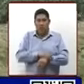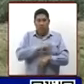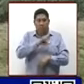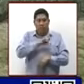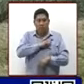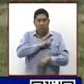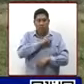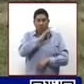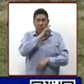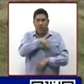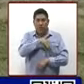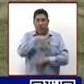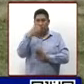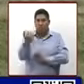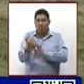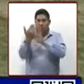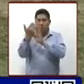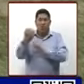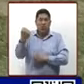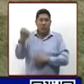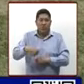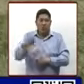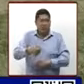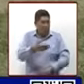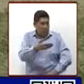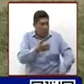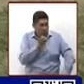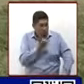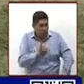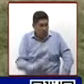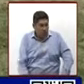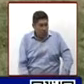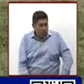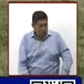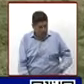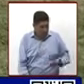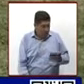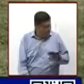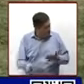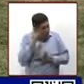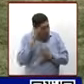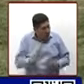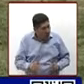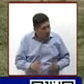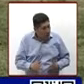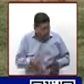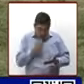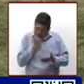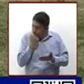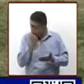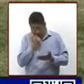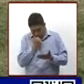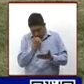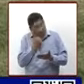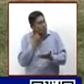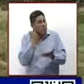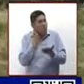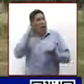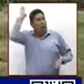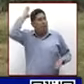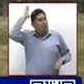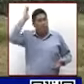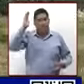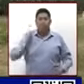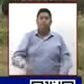de Chile, llevados ante un juez, y la determinación de la Administración de Justicia del país vecino fue de expulsarlos.